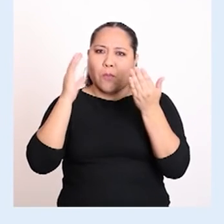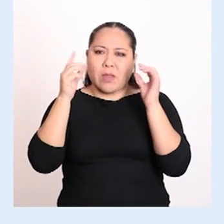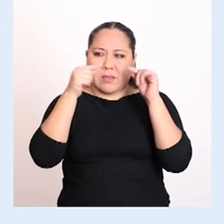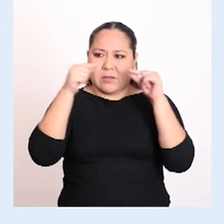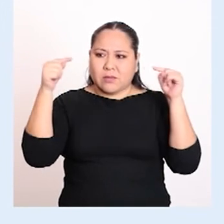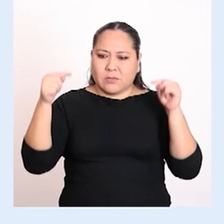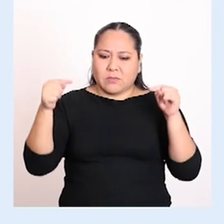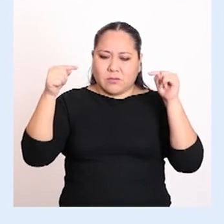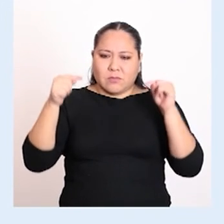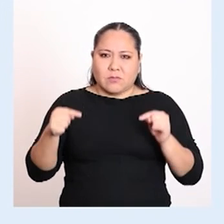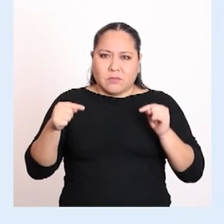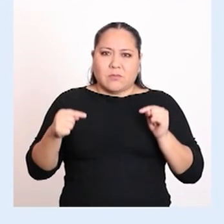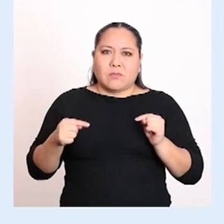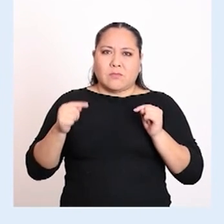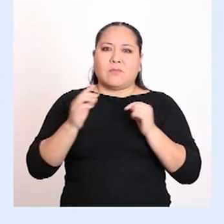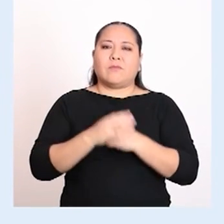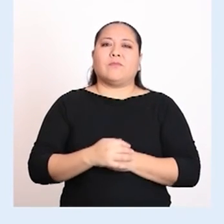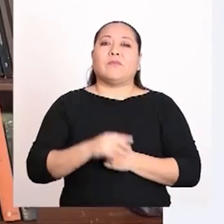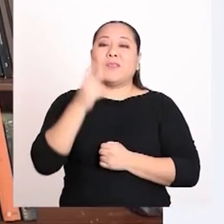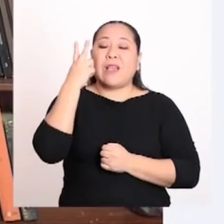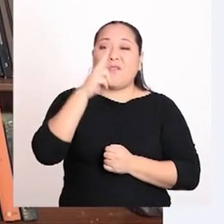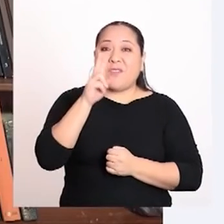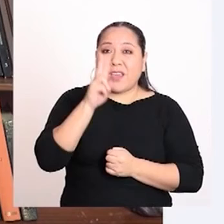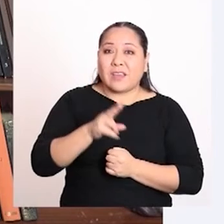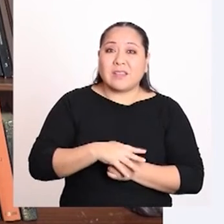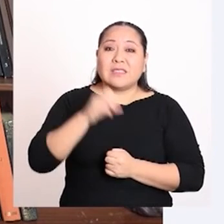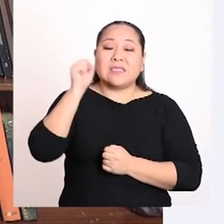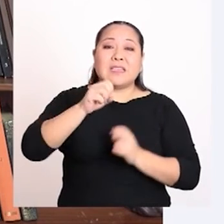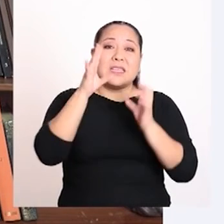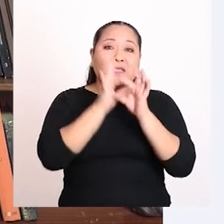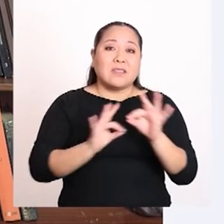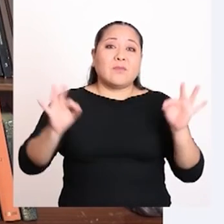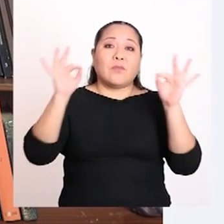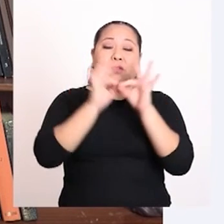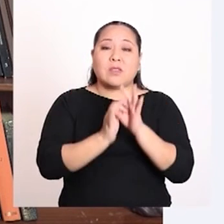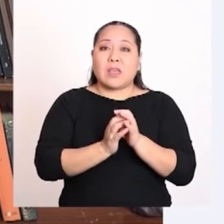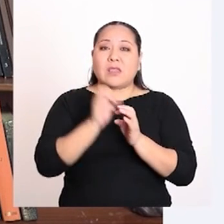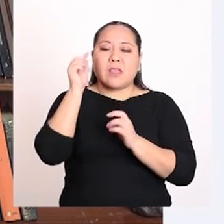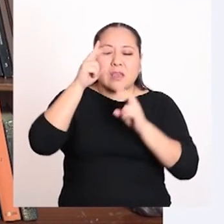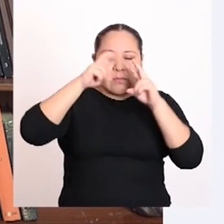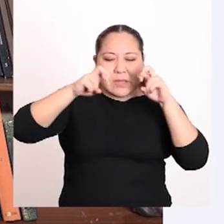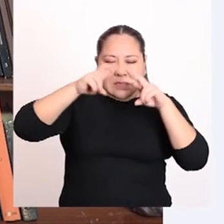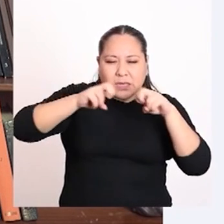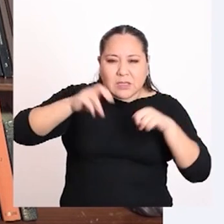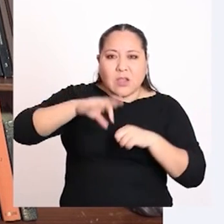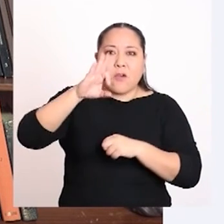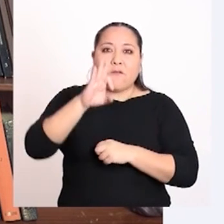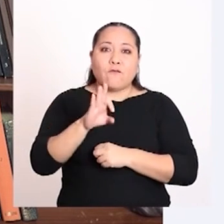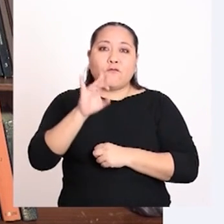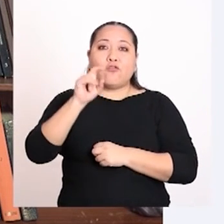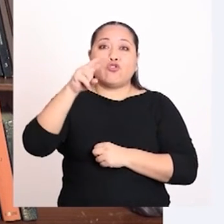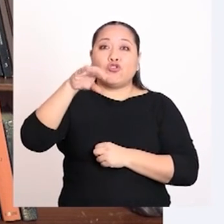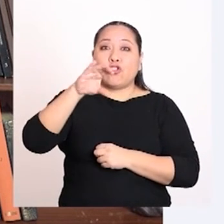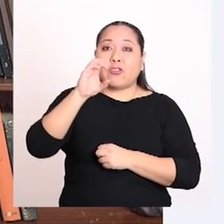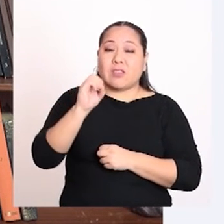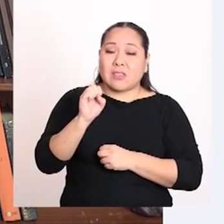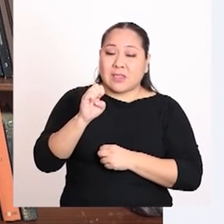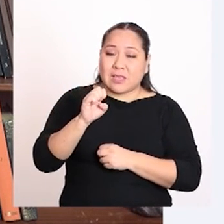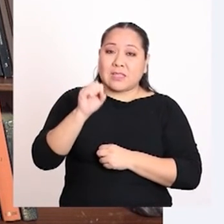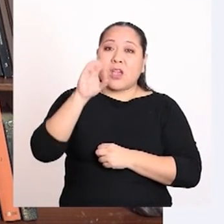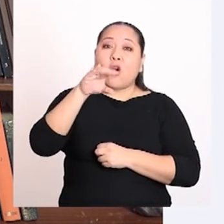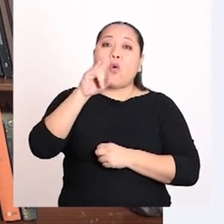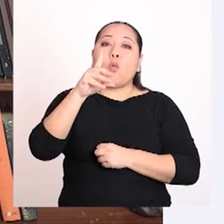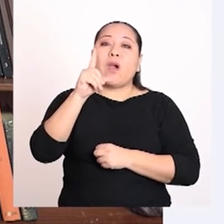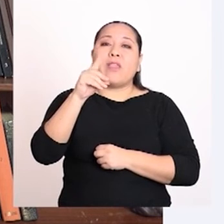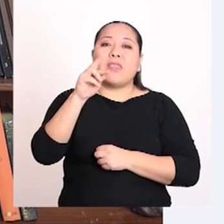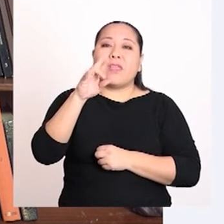son simétricos al eje de simetría. Como ven, es importante el estudio de las funciones cuadráticas.